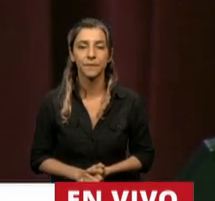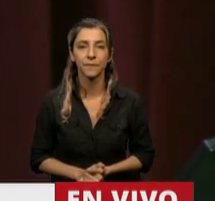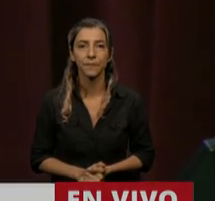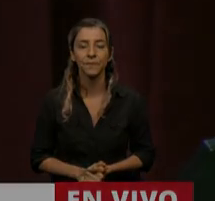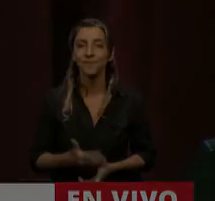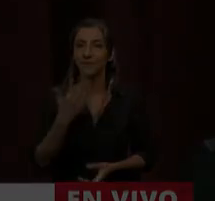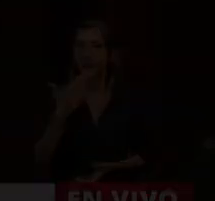Gracias, diputada.